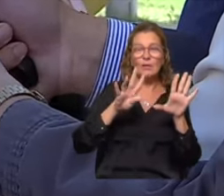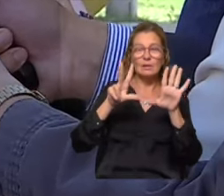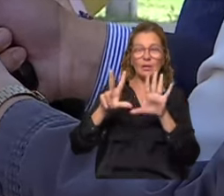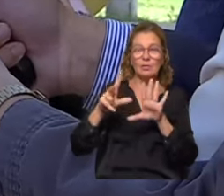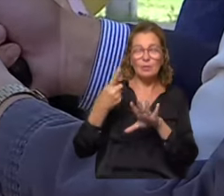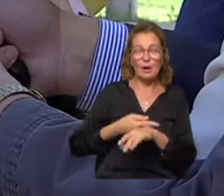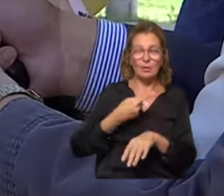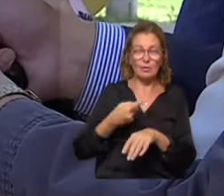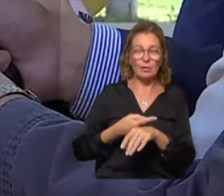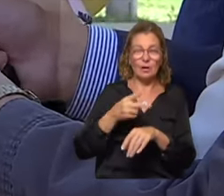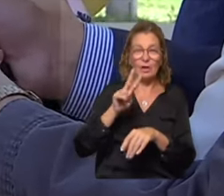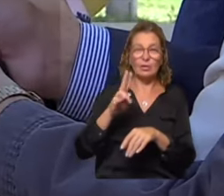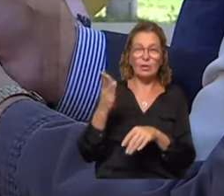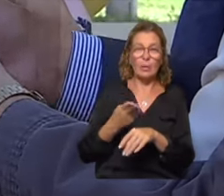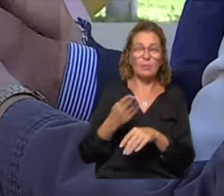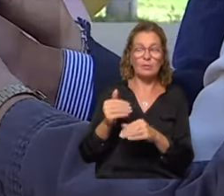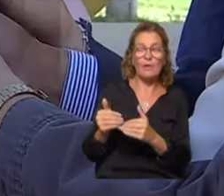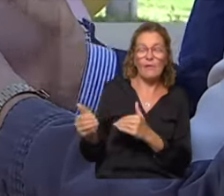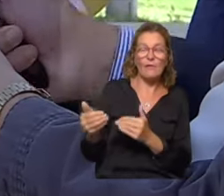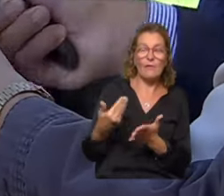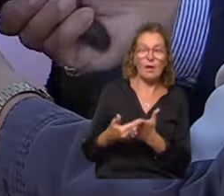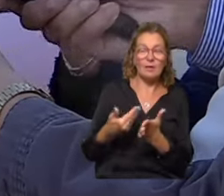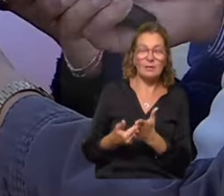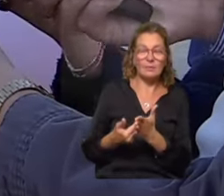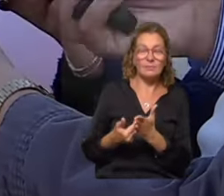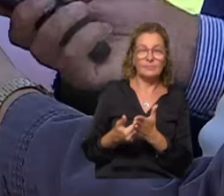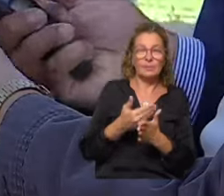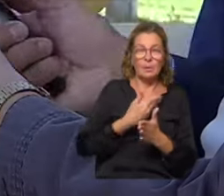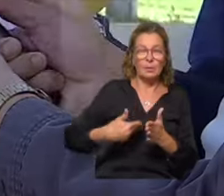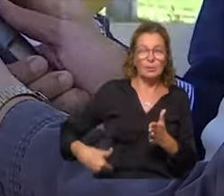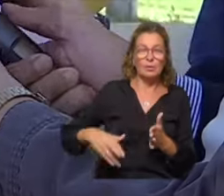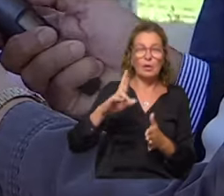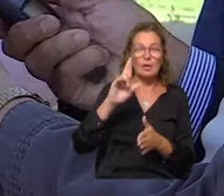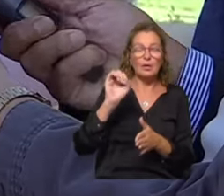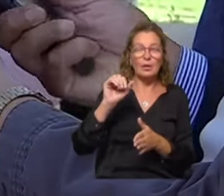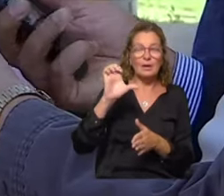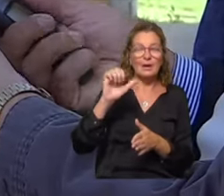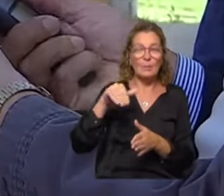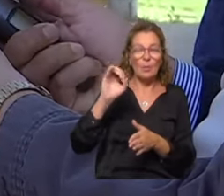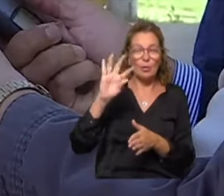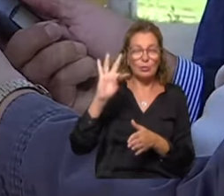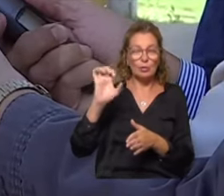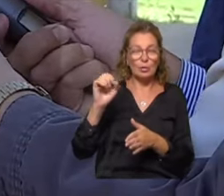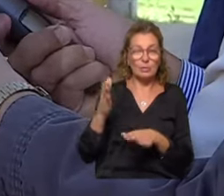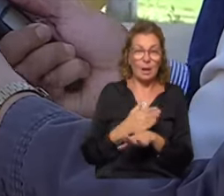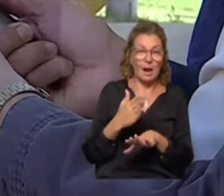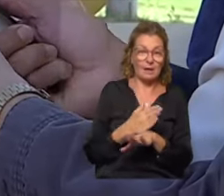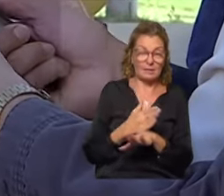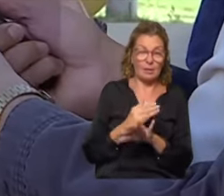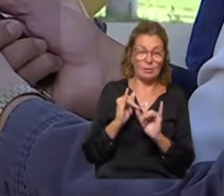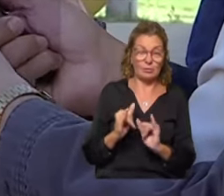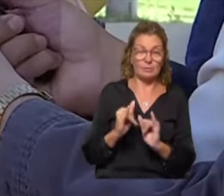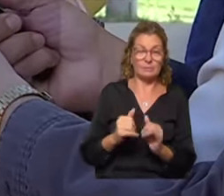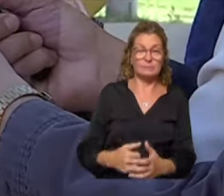de las horas. El 2% restante se cubre con docentes remotos que seguramente vamos a estar adelantando en el tiempo.